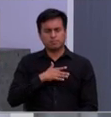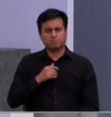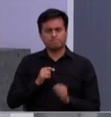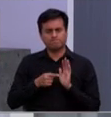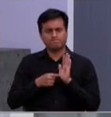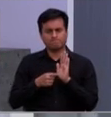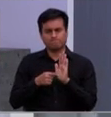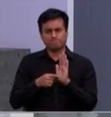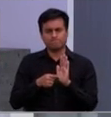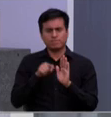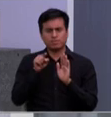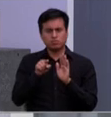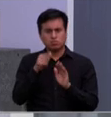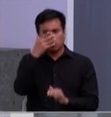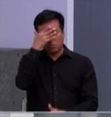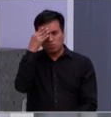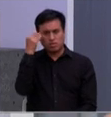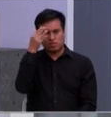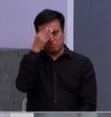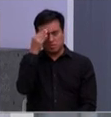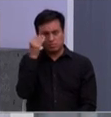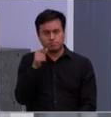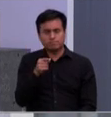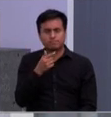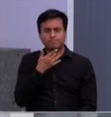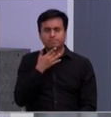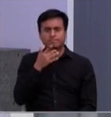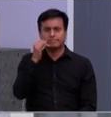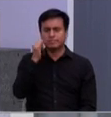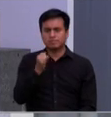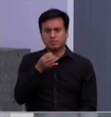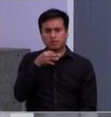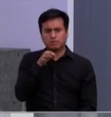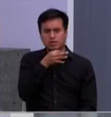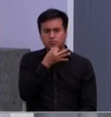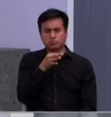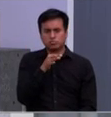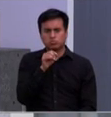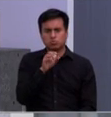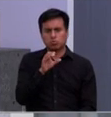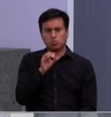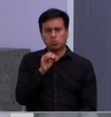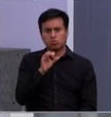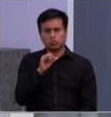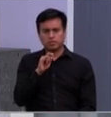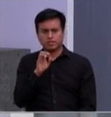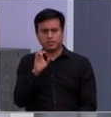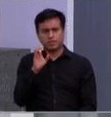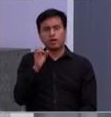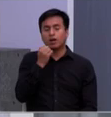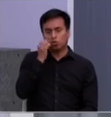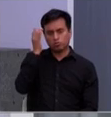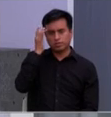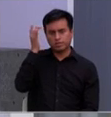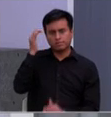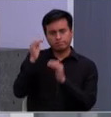lleno estos olvidos es que siempre hablamos de un cociente